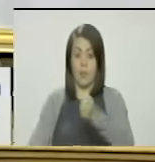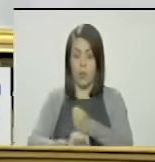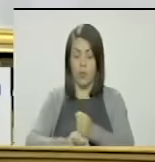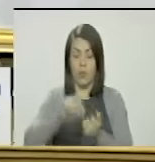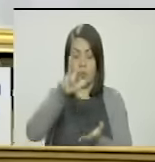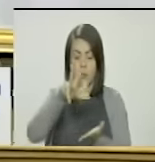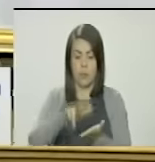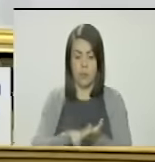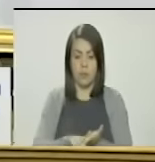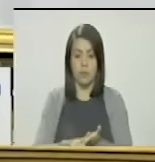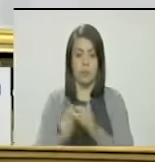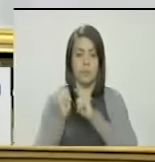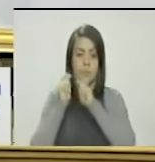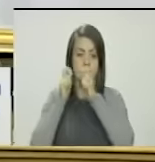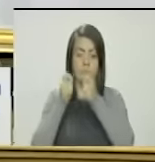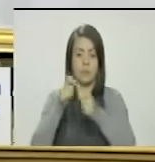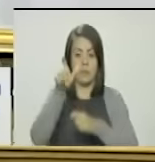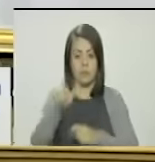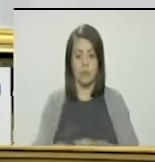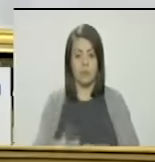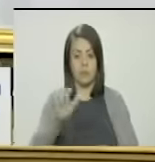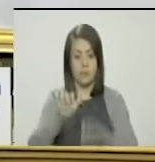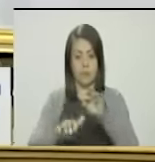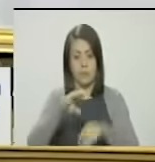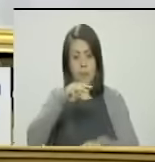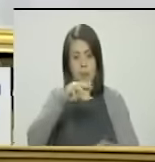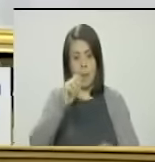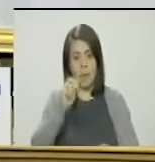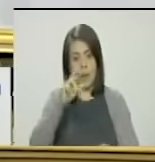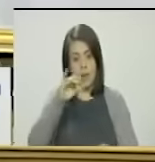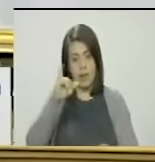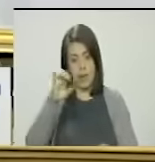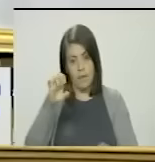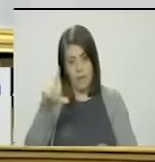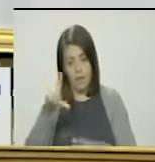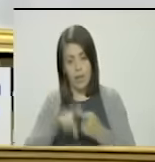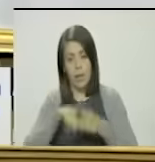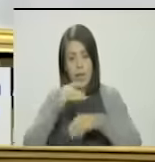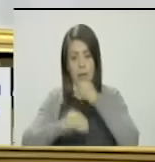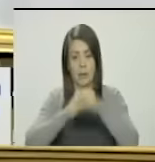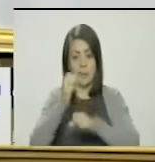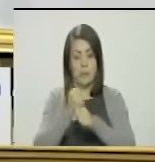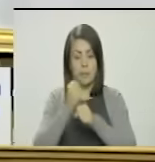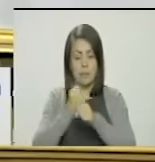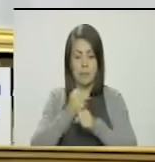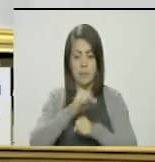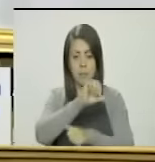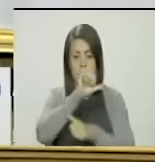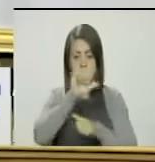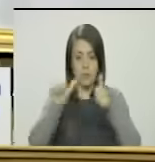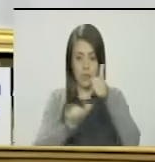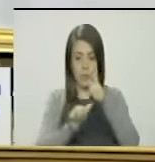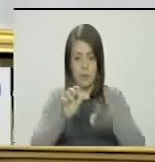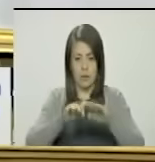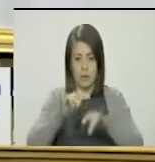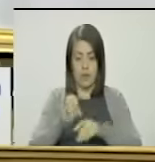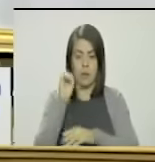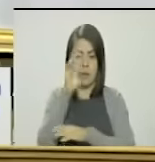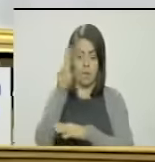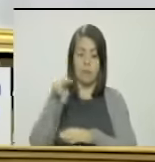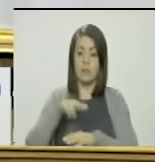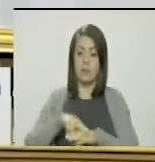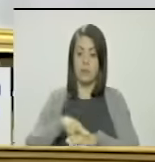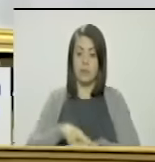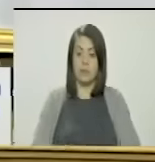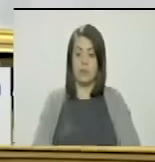por aprobar la designación de la ciudadana Maribel Guedes para que ejerza funciones como subsecretaria de la Asamblea